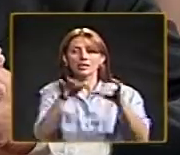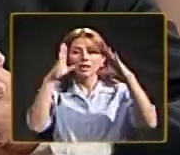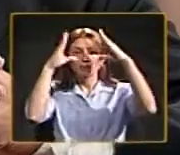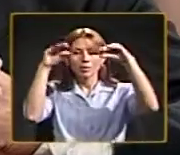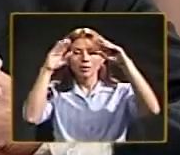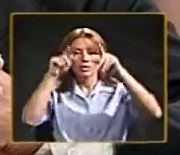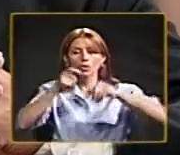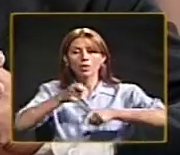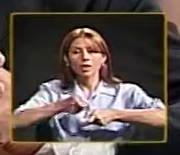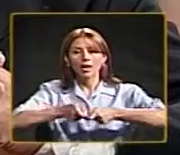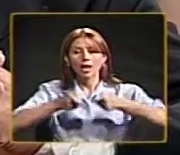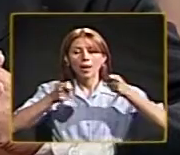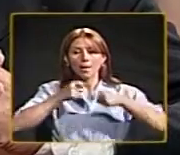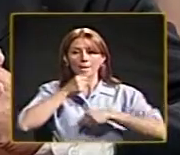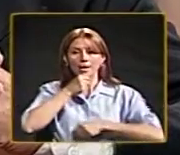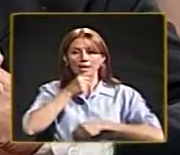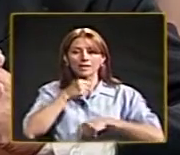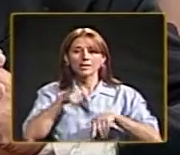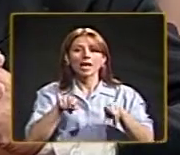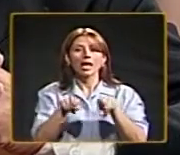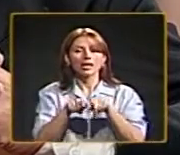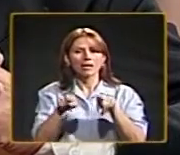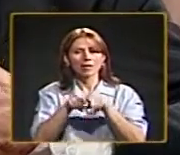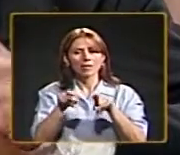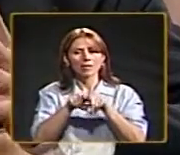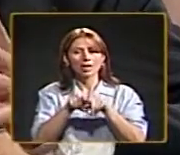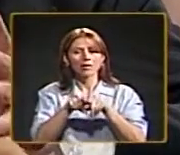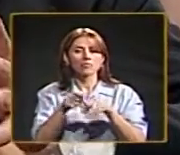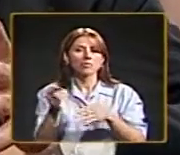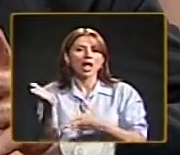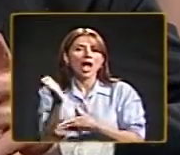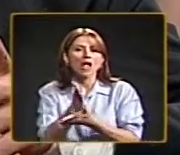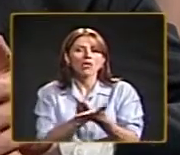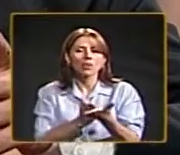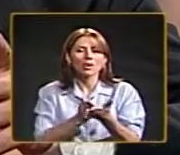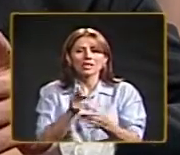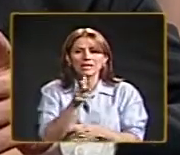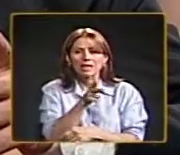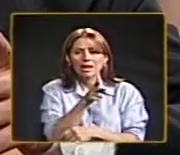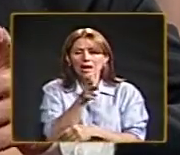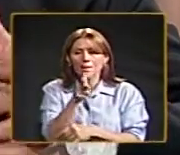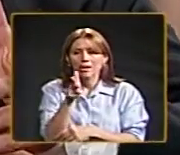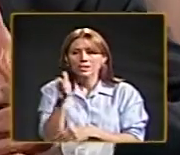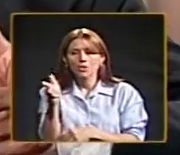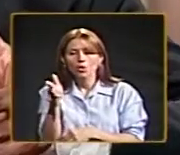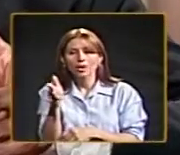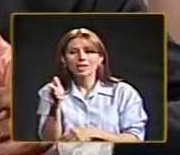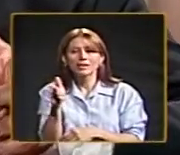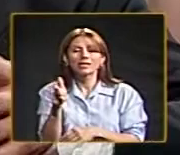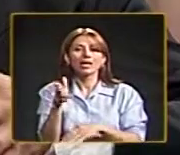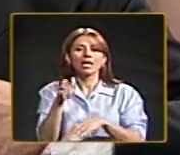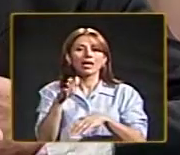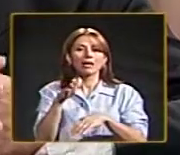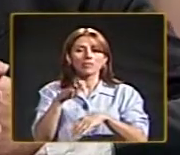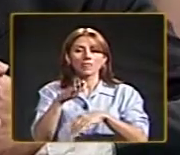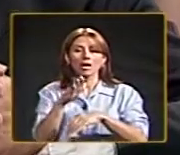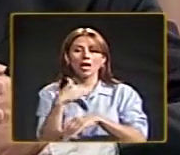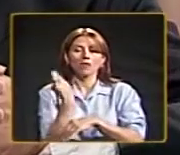Y las memorias. Y a ver, alguna que otra grabación que nos autorizan a